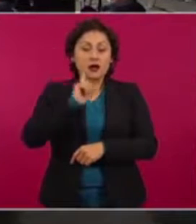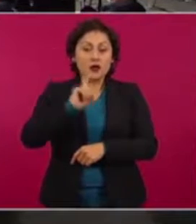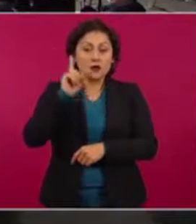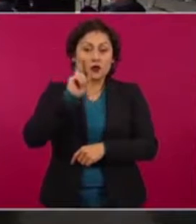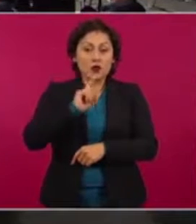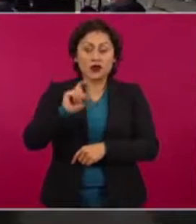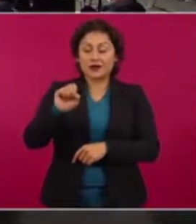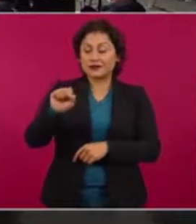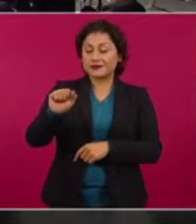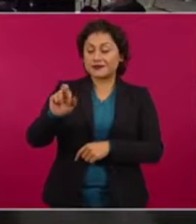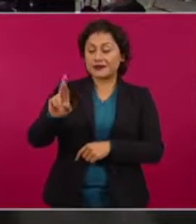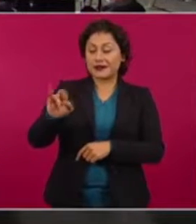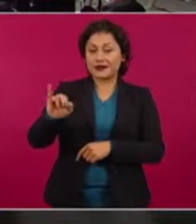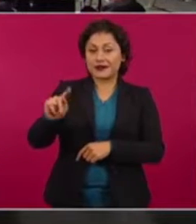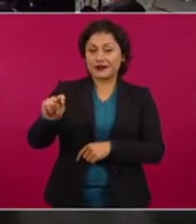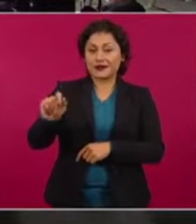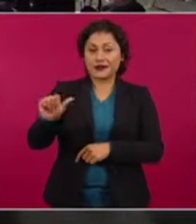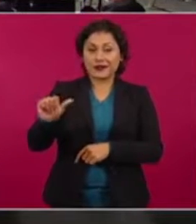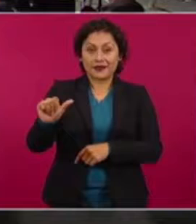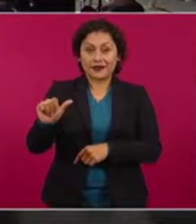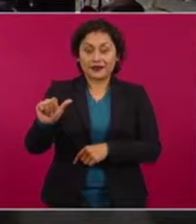Sarita Madero,